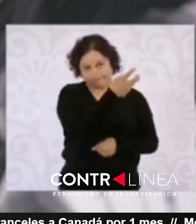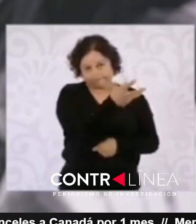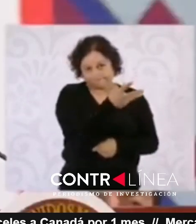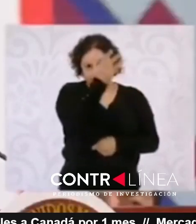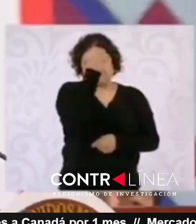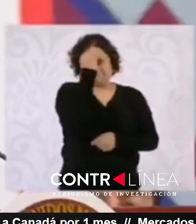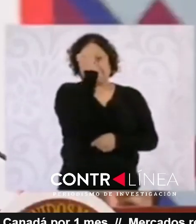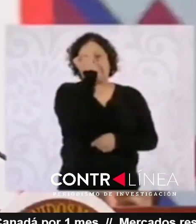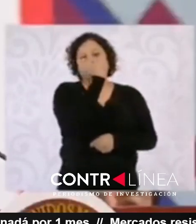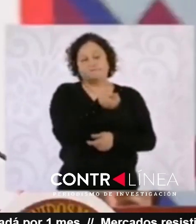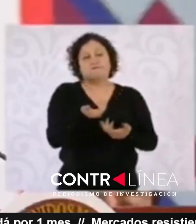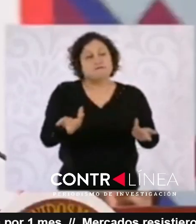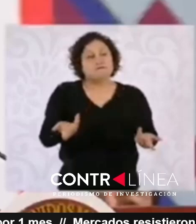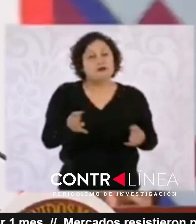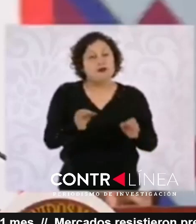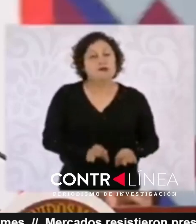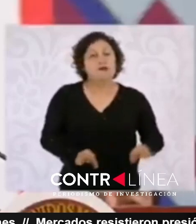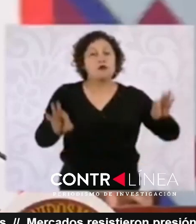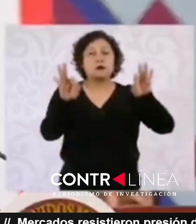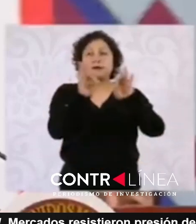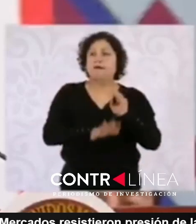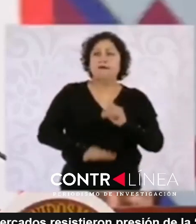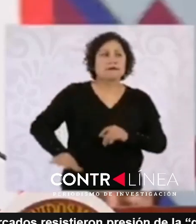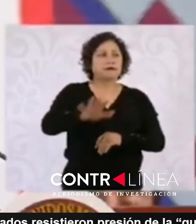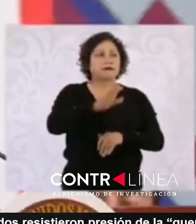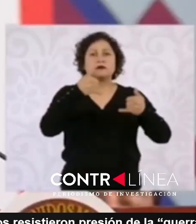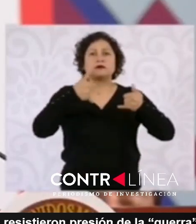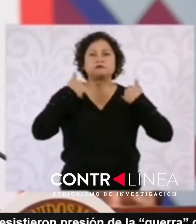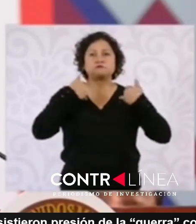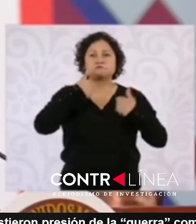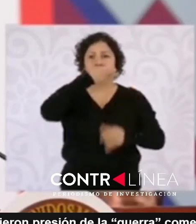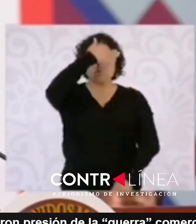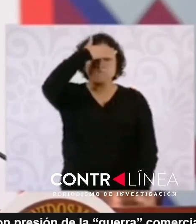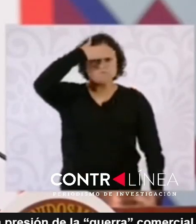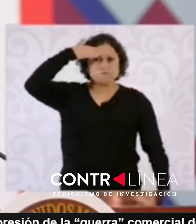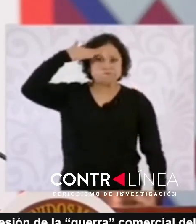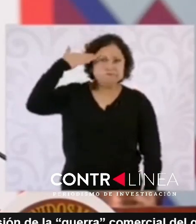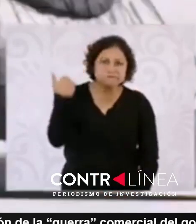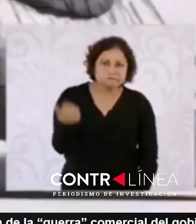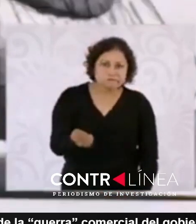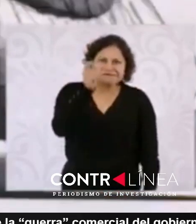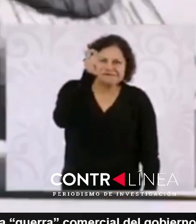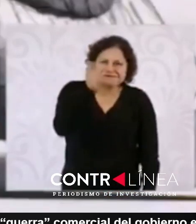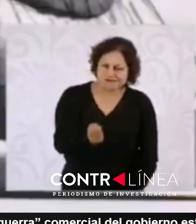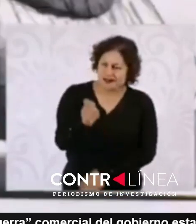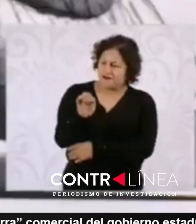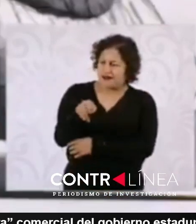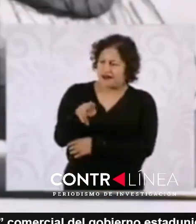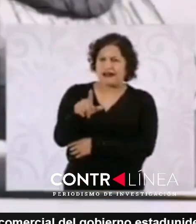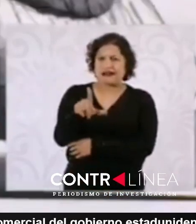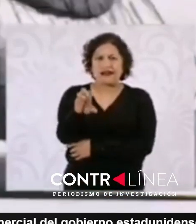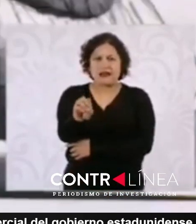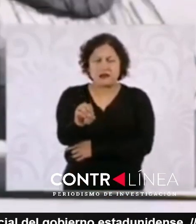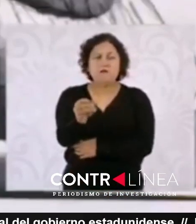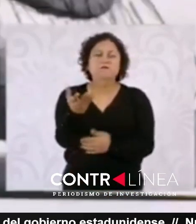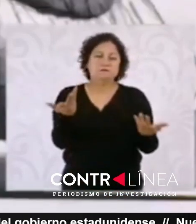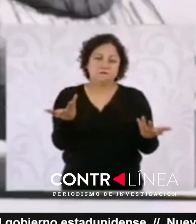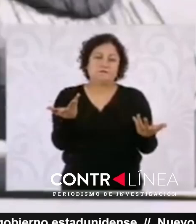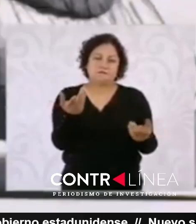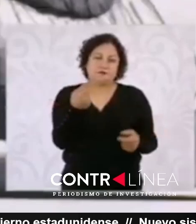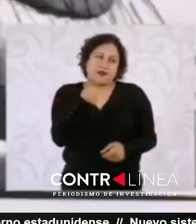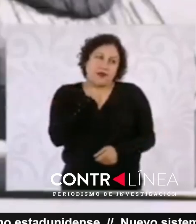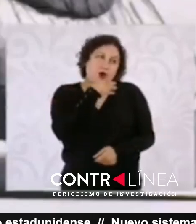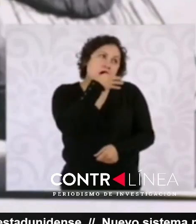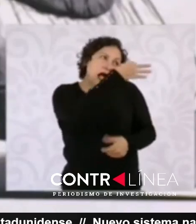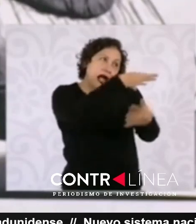que sepan los jóvenes el daño que hace el fentanilo, lo hemos estado trabajando, entonces pues le enviaremos también la campaña que estamos haciendo en las